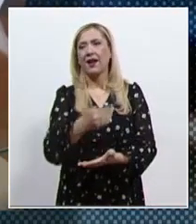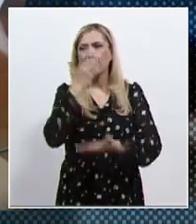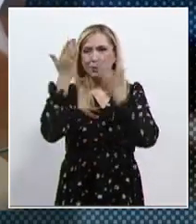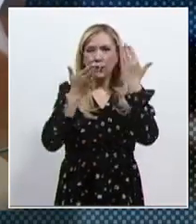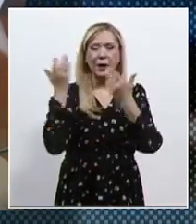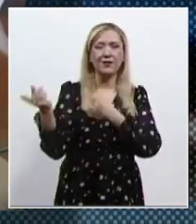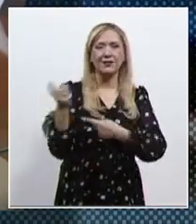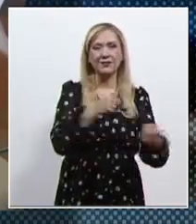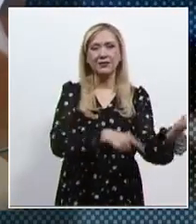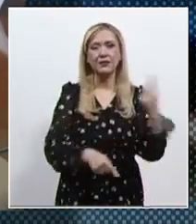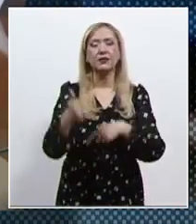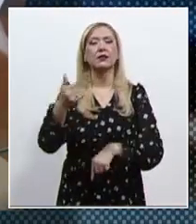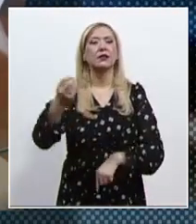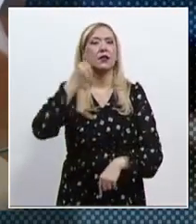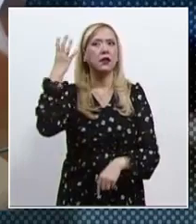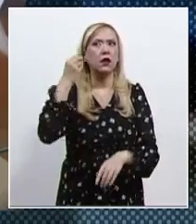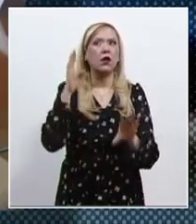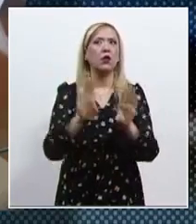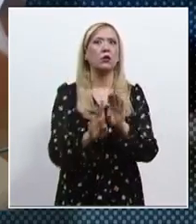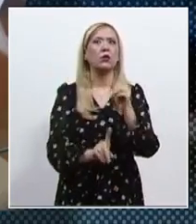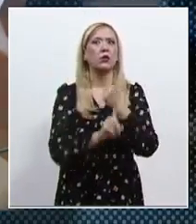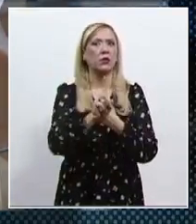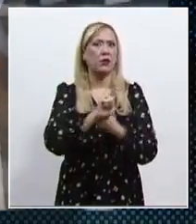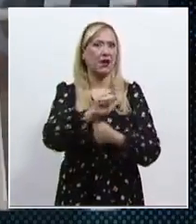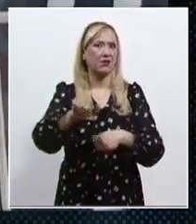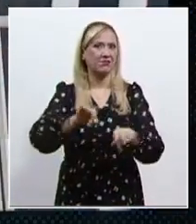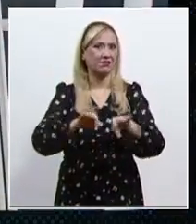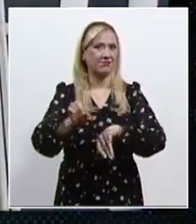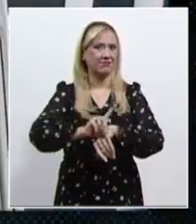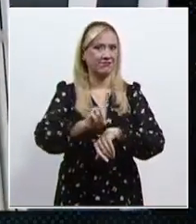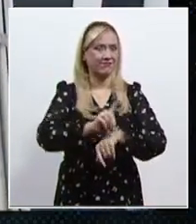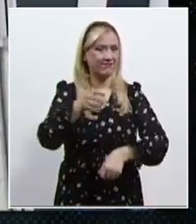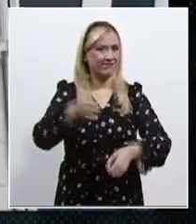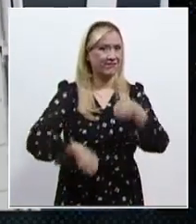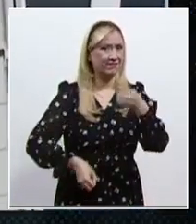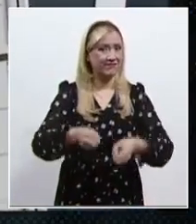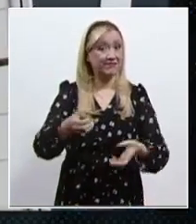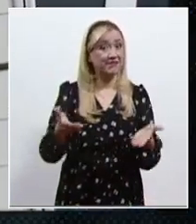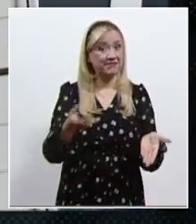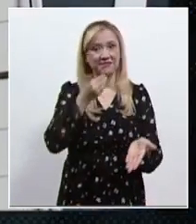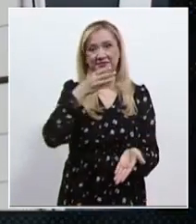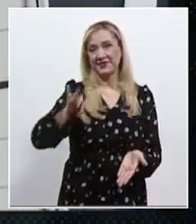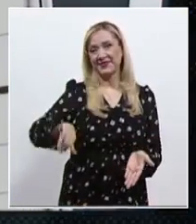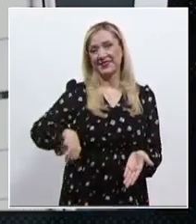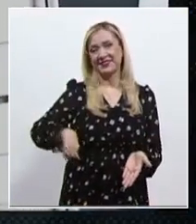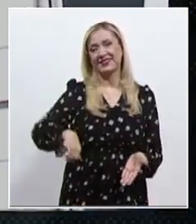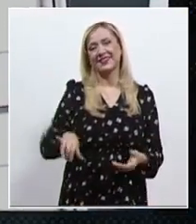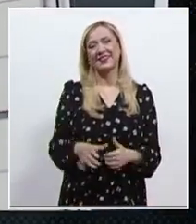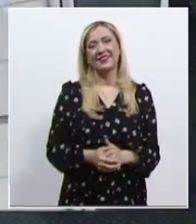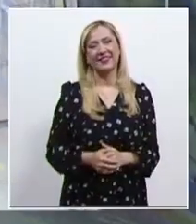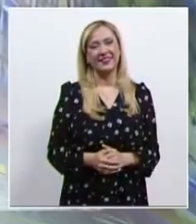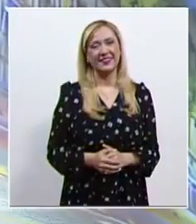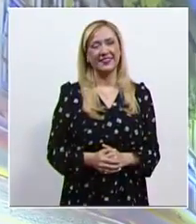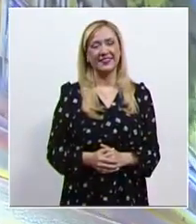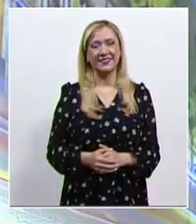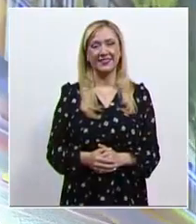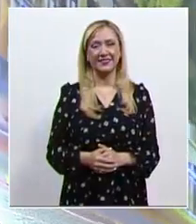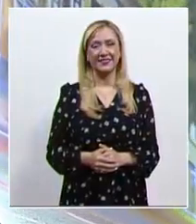conferencias sobre los retos de la justicia para el canal del poder judicial de la federación Jesús daza